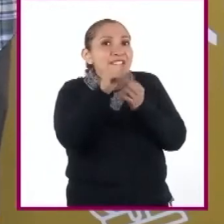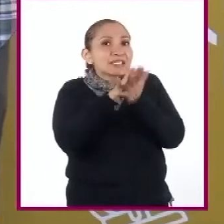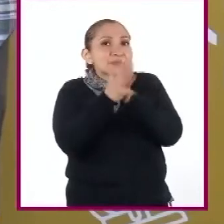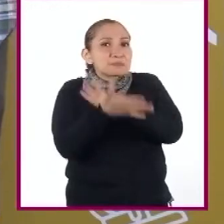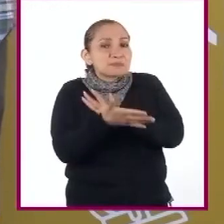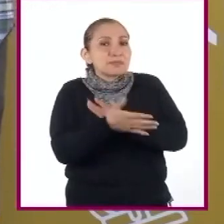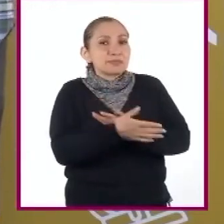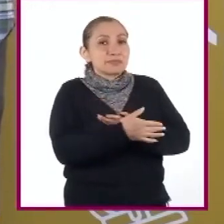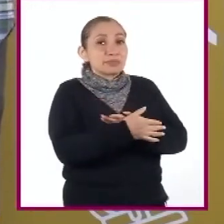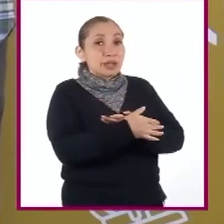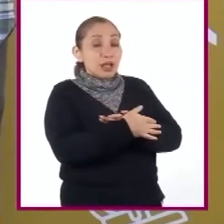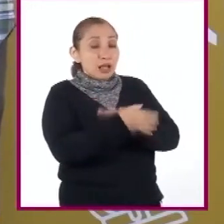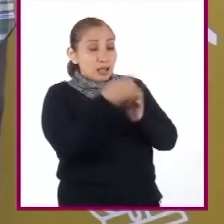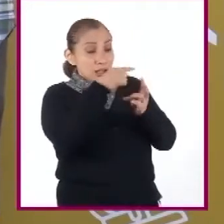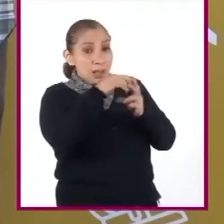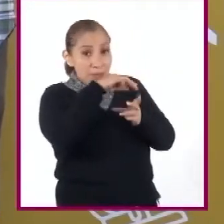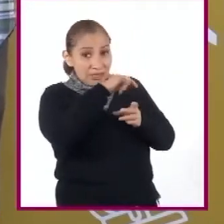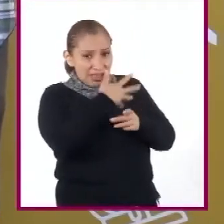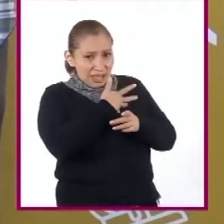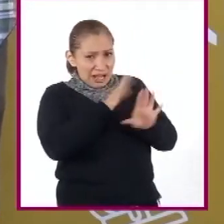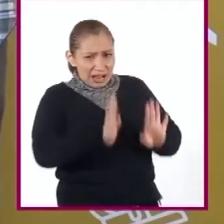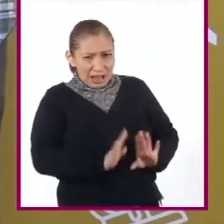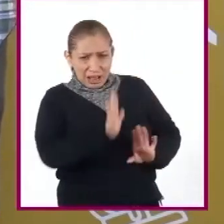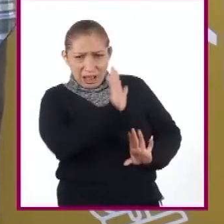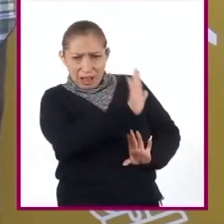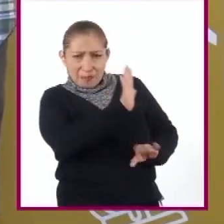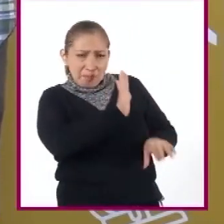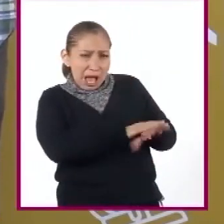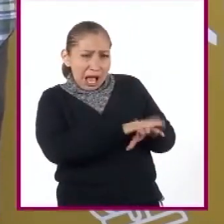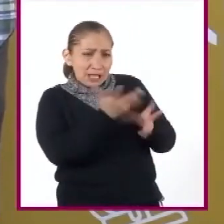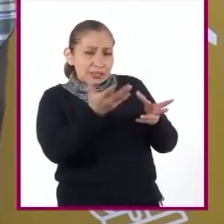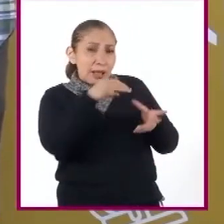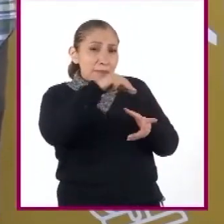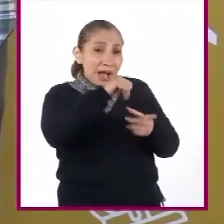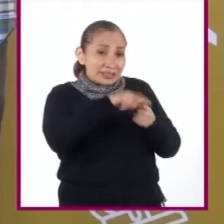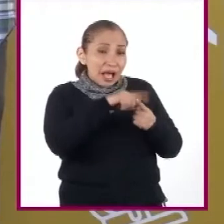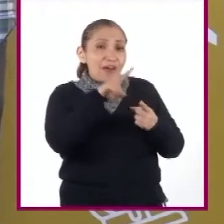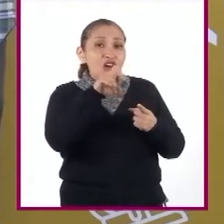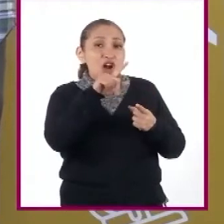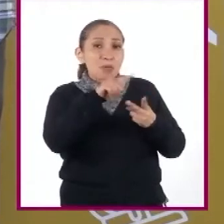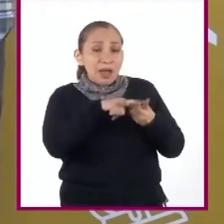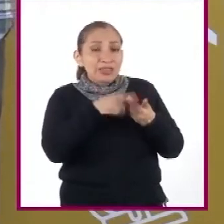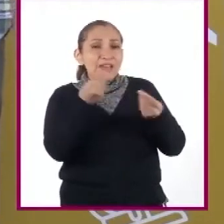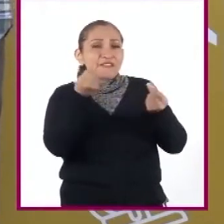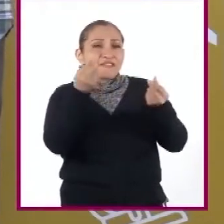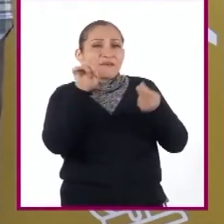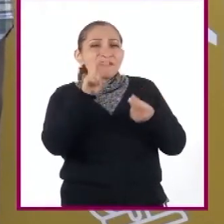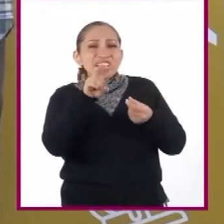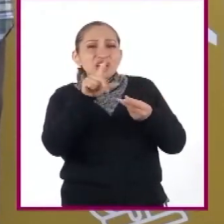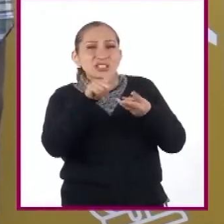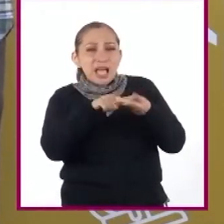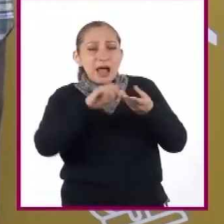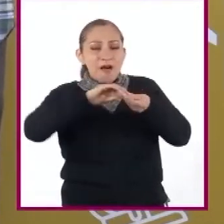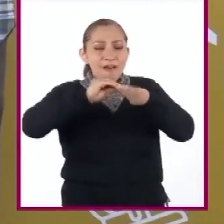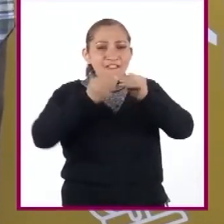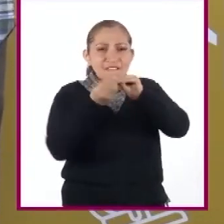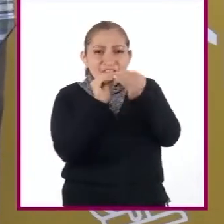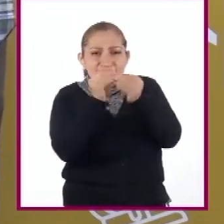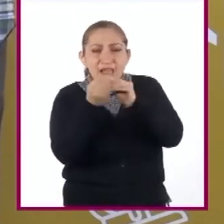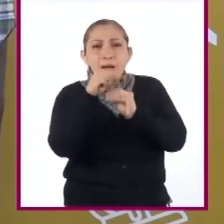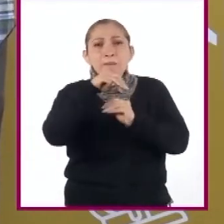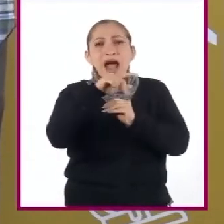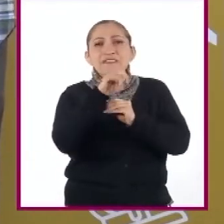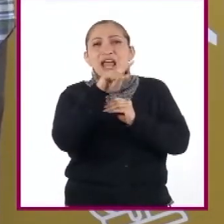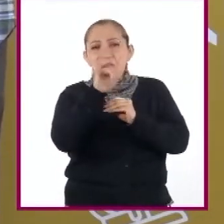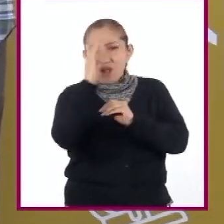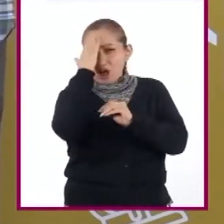La materia, además, tiene algunas propiedades como masa, volumen, densidad, viscosidad, maleabilidad. Les